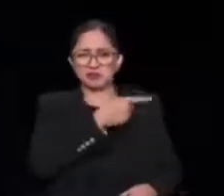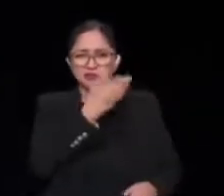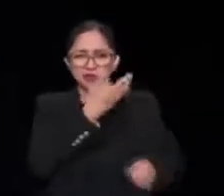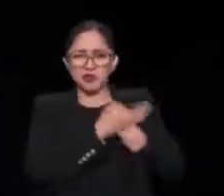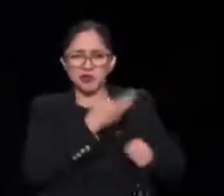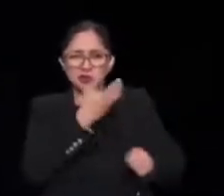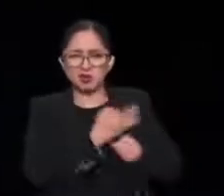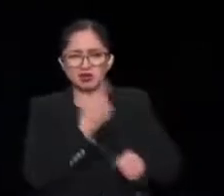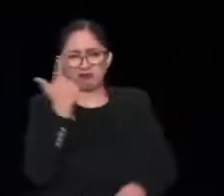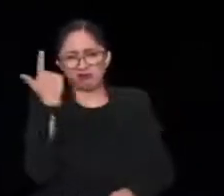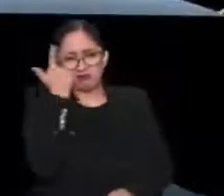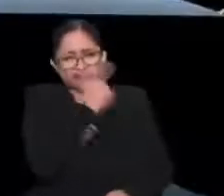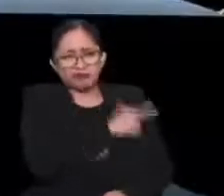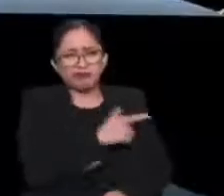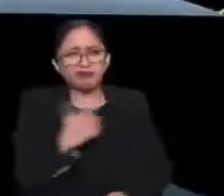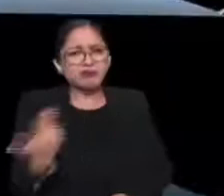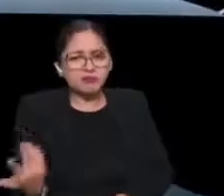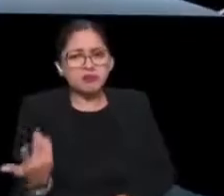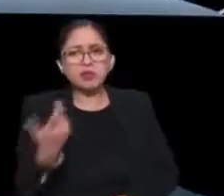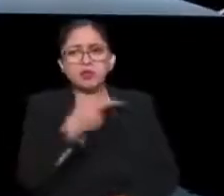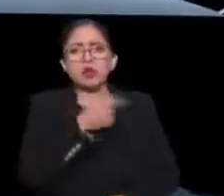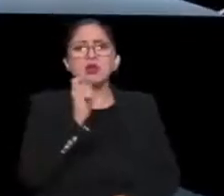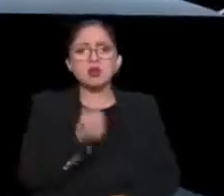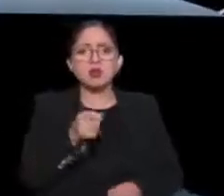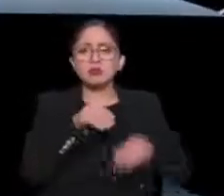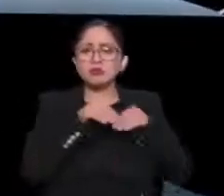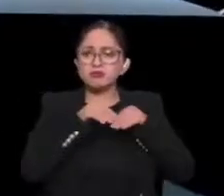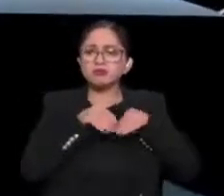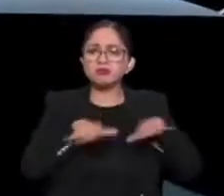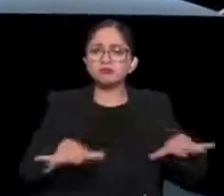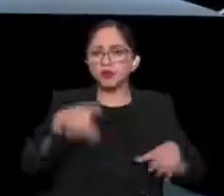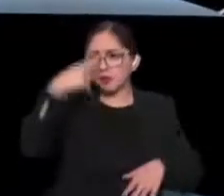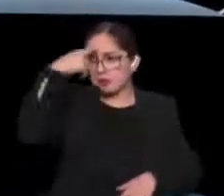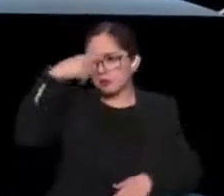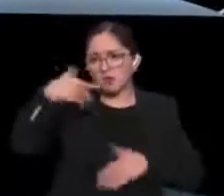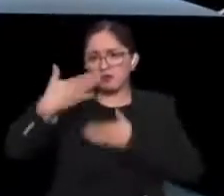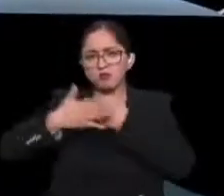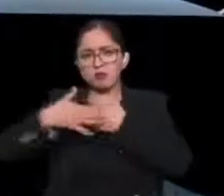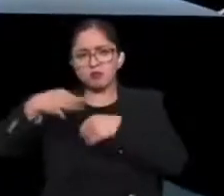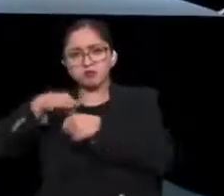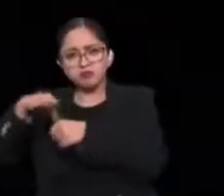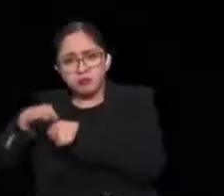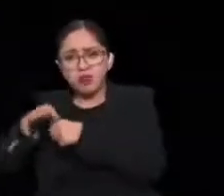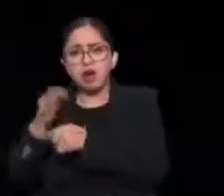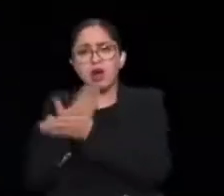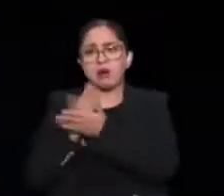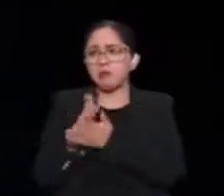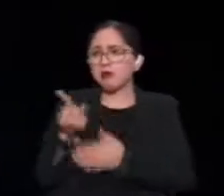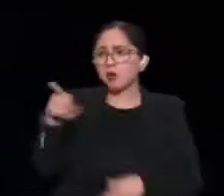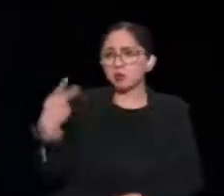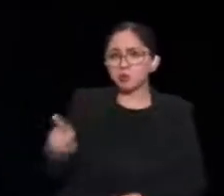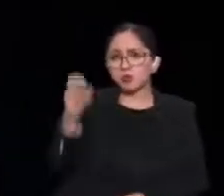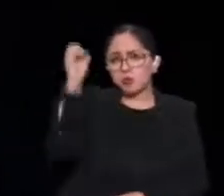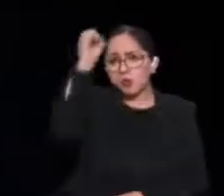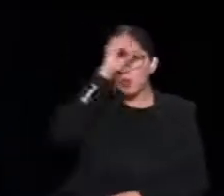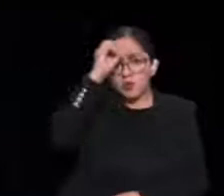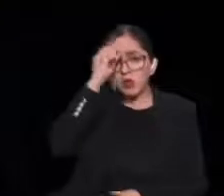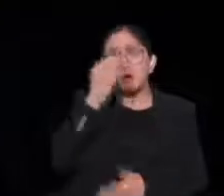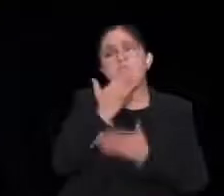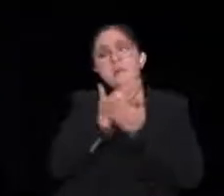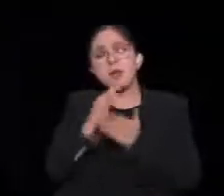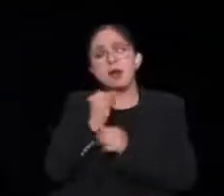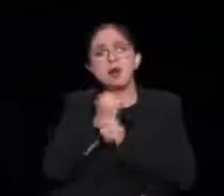usar, Miguel, pues hicieron hasta actos de campaña. Sí, Y opinólogos también metiendo información tendenciosa.